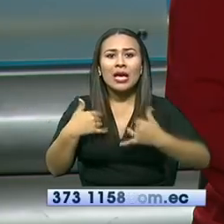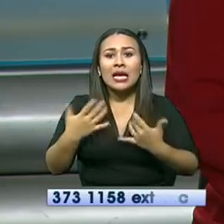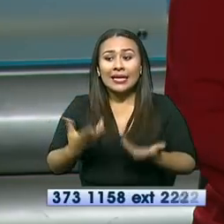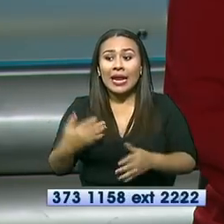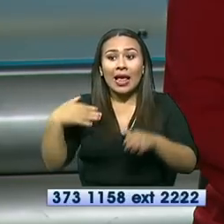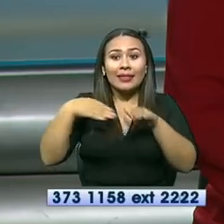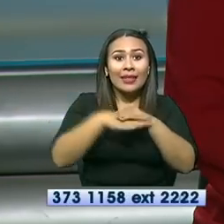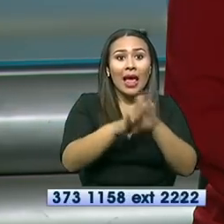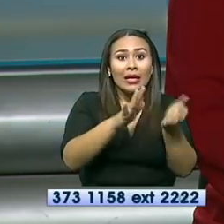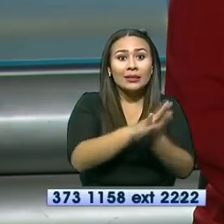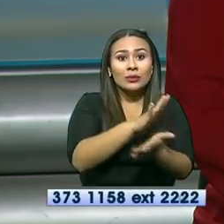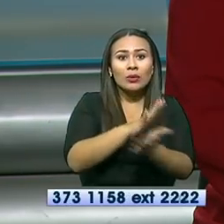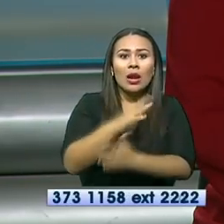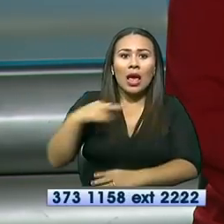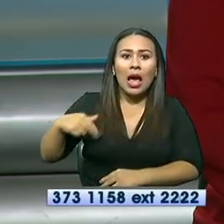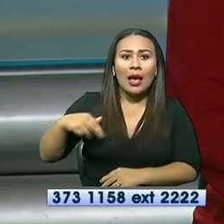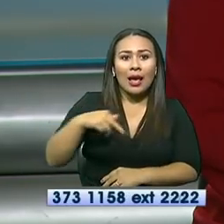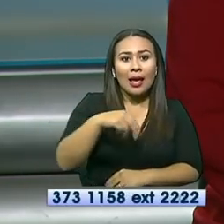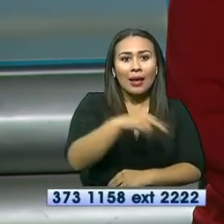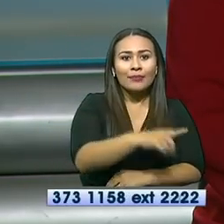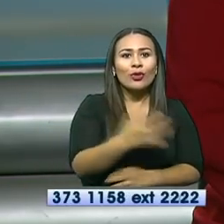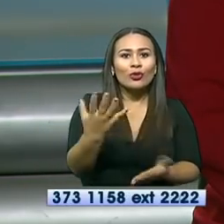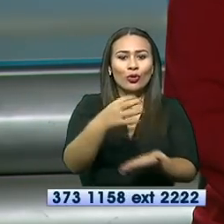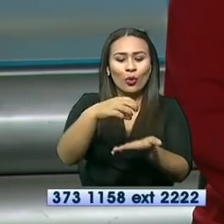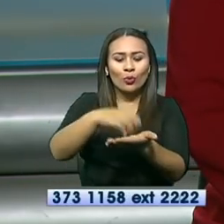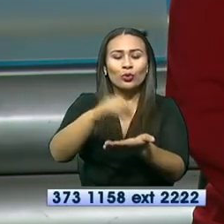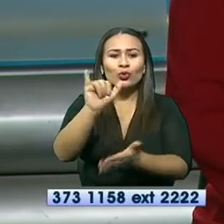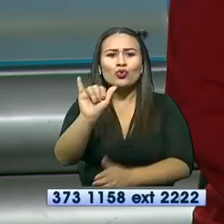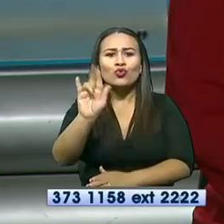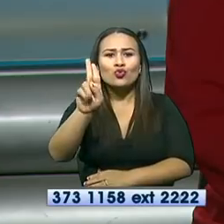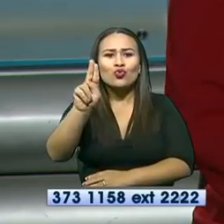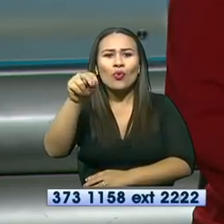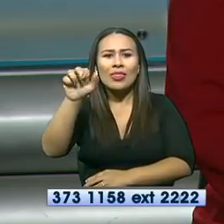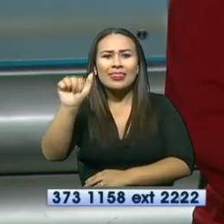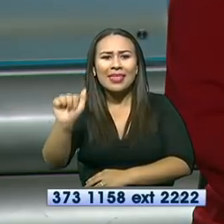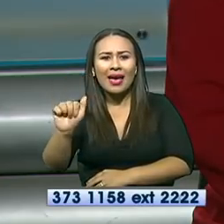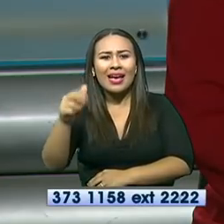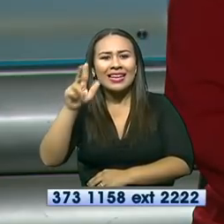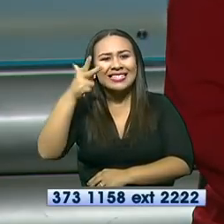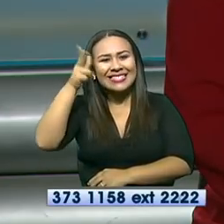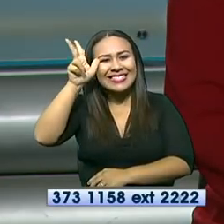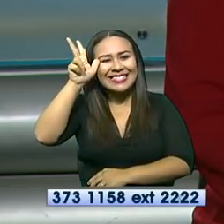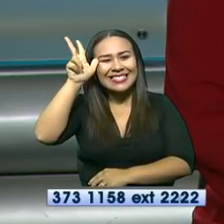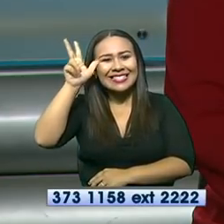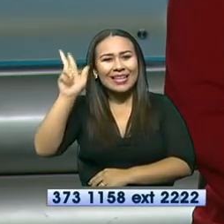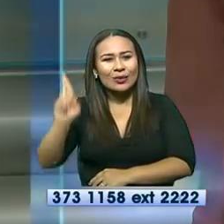escuela. El hecho ocurrió en la provincia de Yunnan, al suroeste de China.